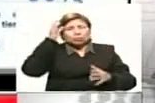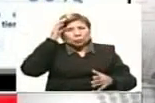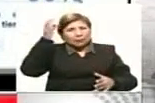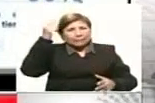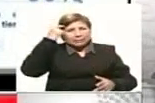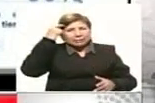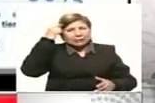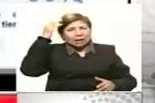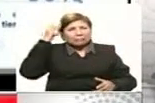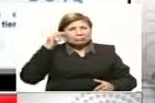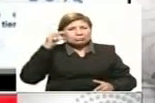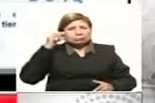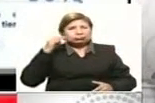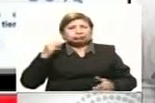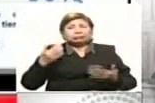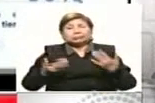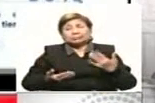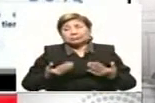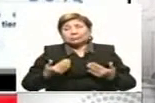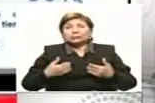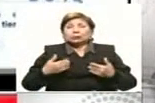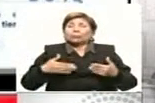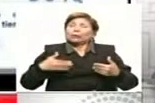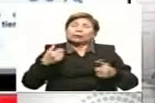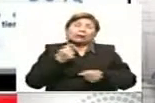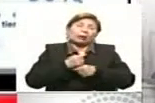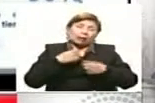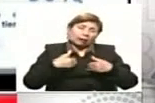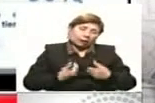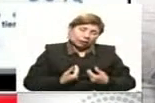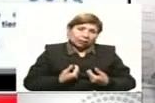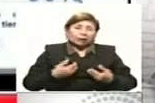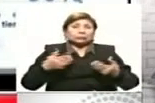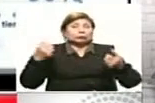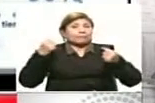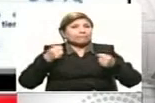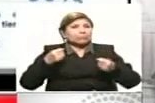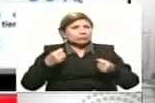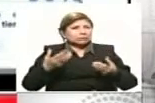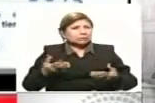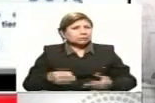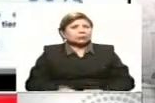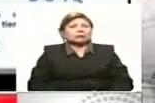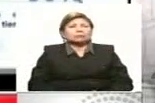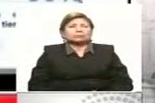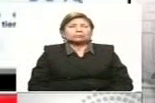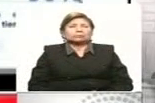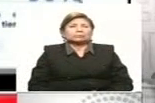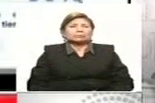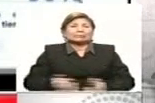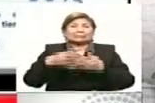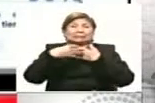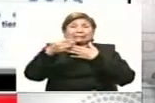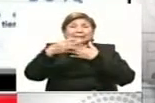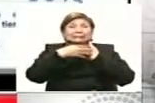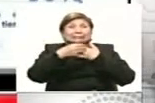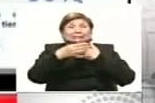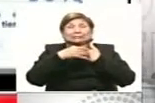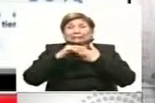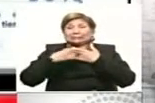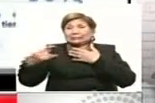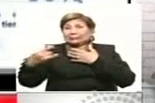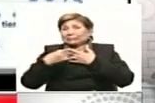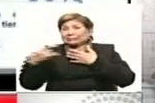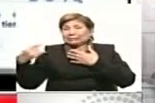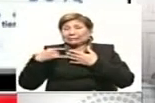capacidades vitales. No son gente que tiene dificultades para trabajar, son potenciales contaminadores y potenciales